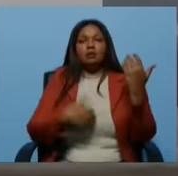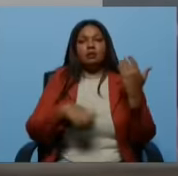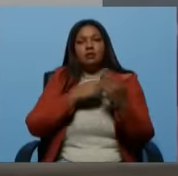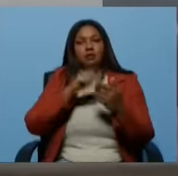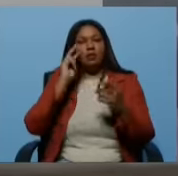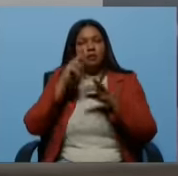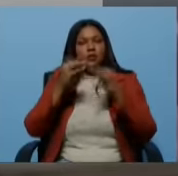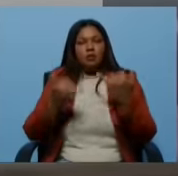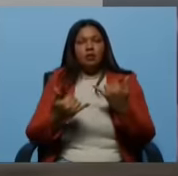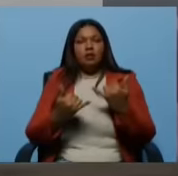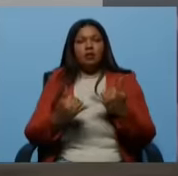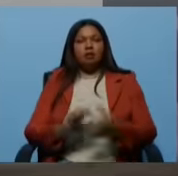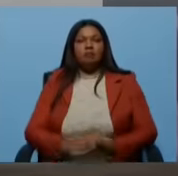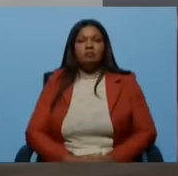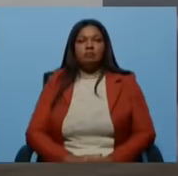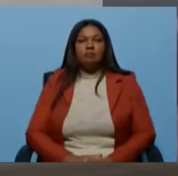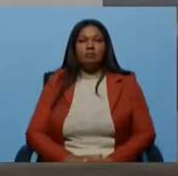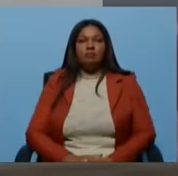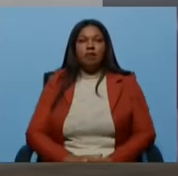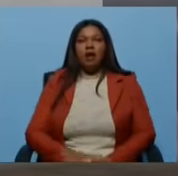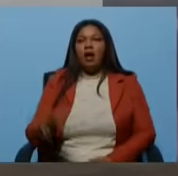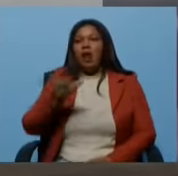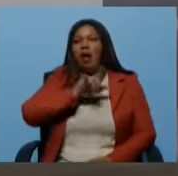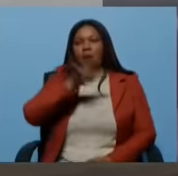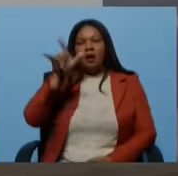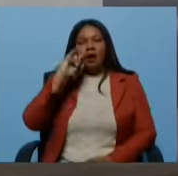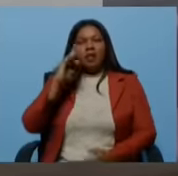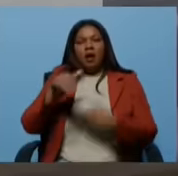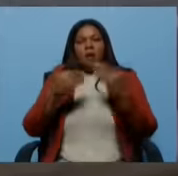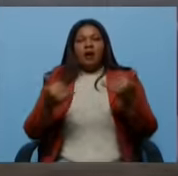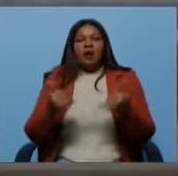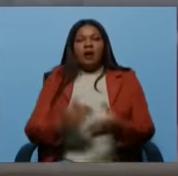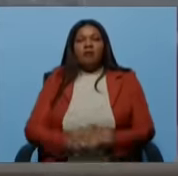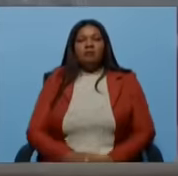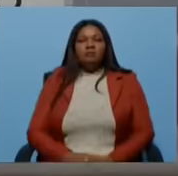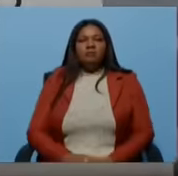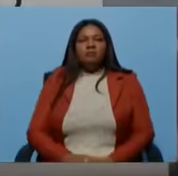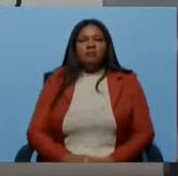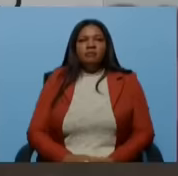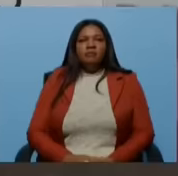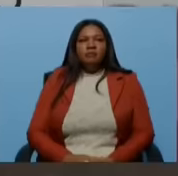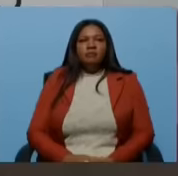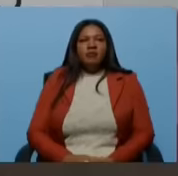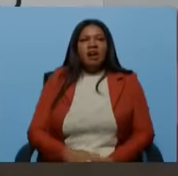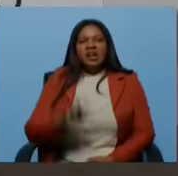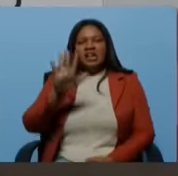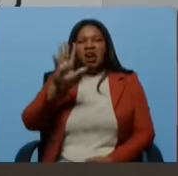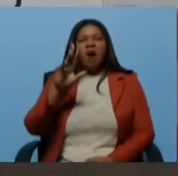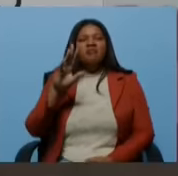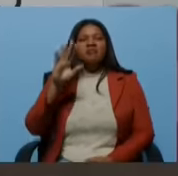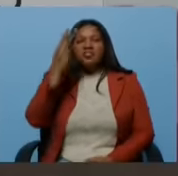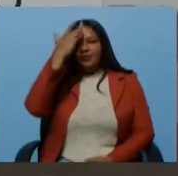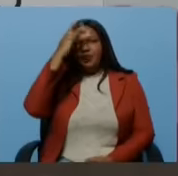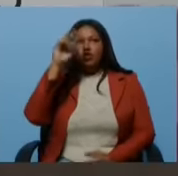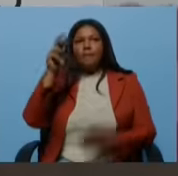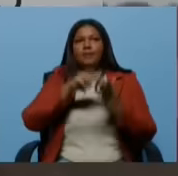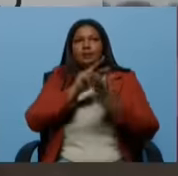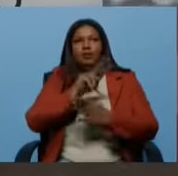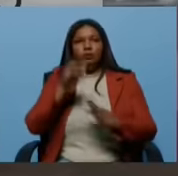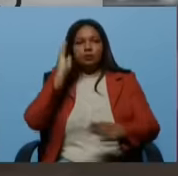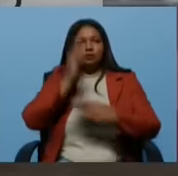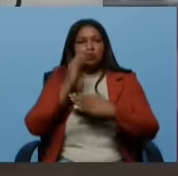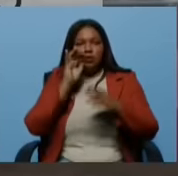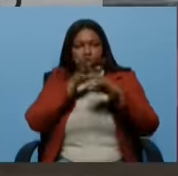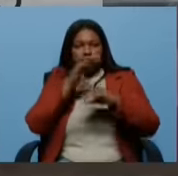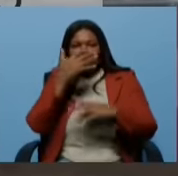de decomisar a petición de Estados Unidos el avión Boeing 747. El 5 de febrero de 2024, medios de comunicación argentinos acusaron de